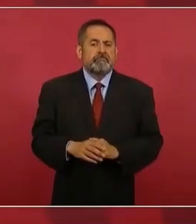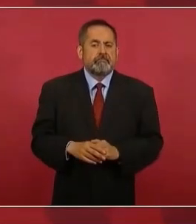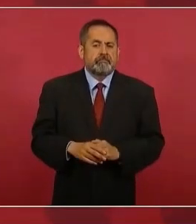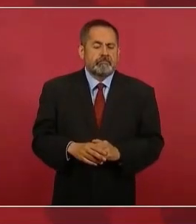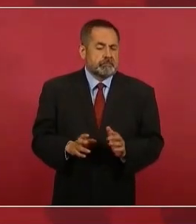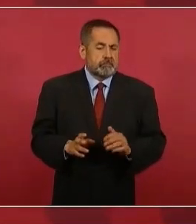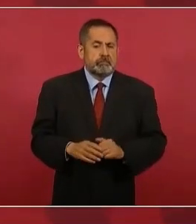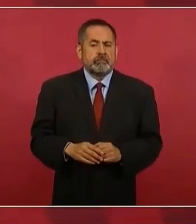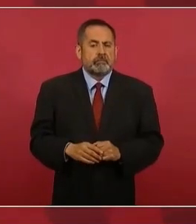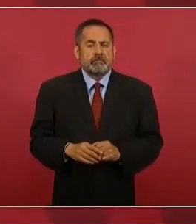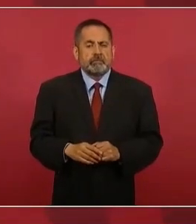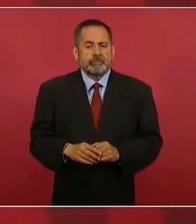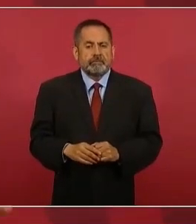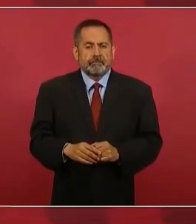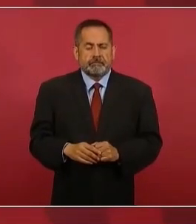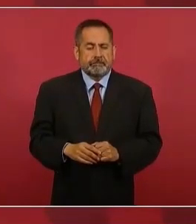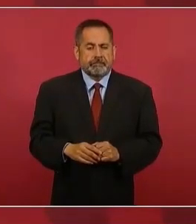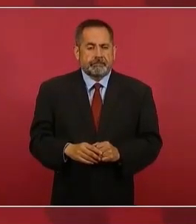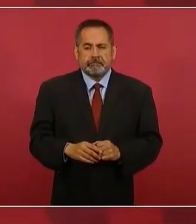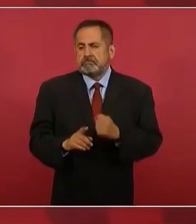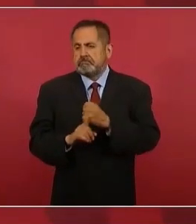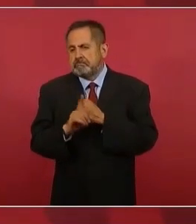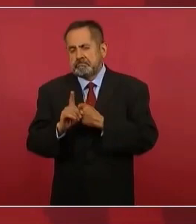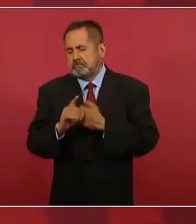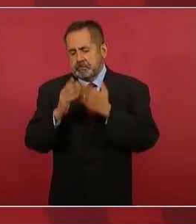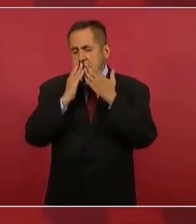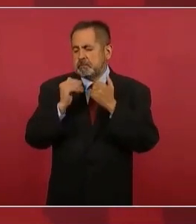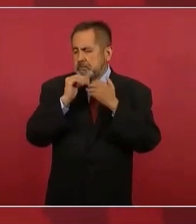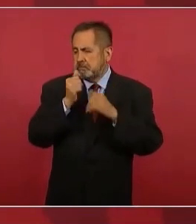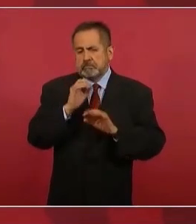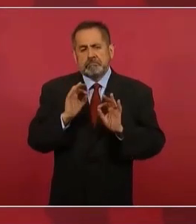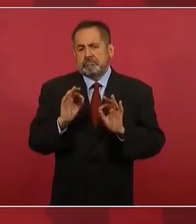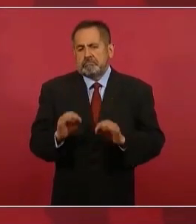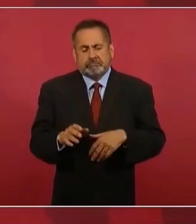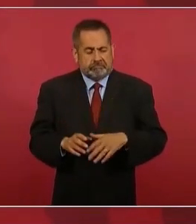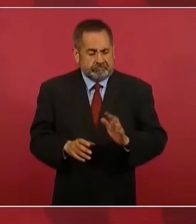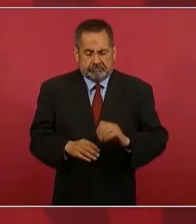Entonces, no hay problema,